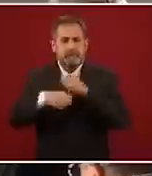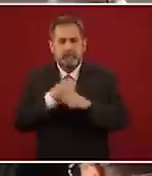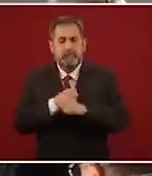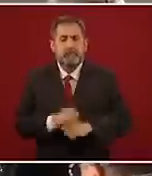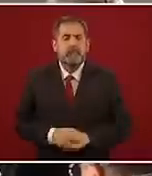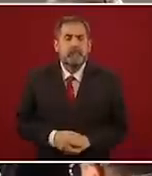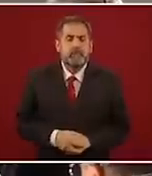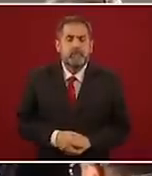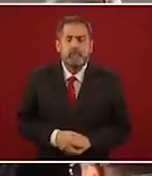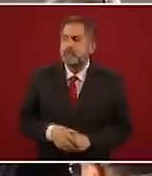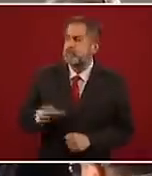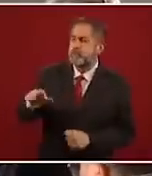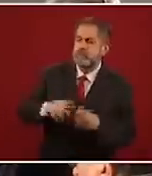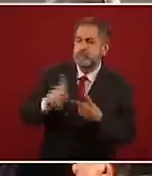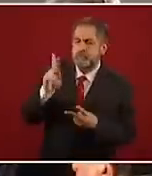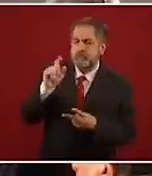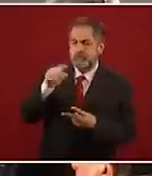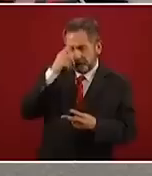Presidente, lo del Plan del Sur.